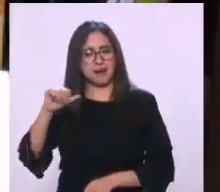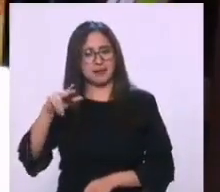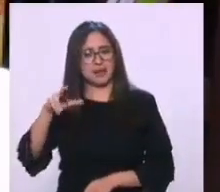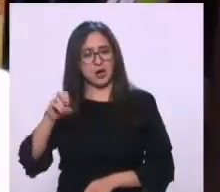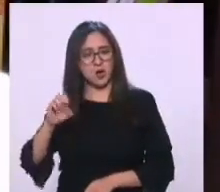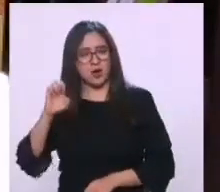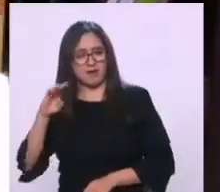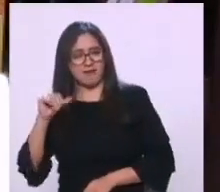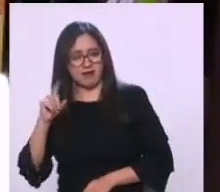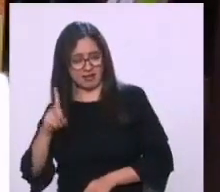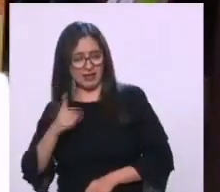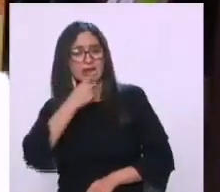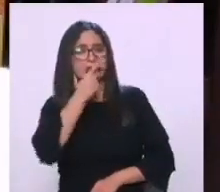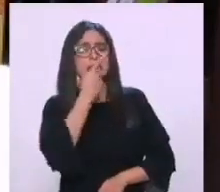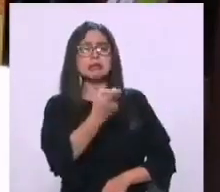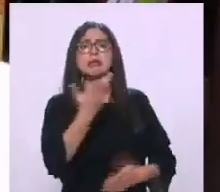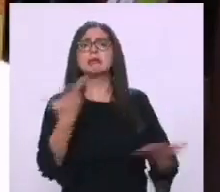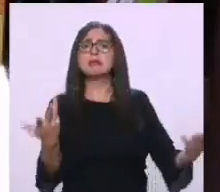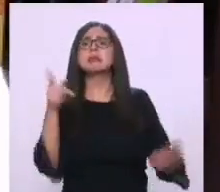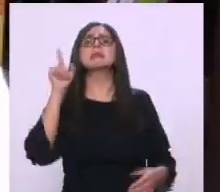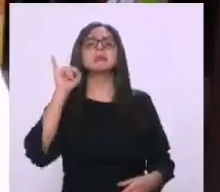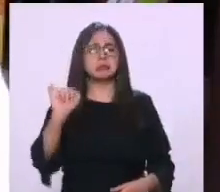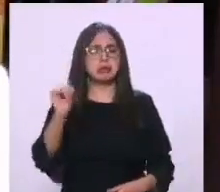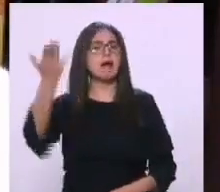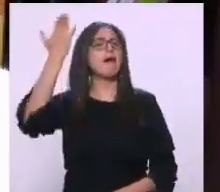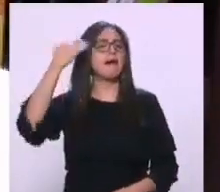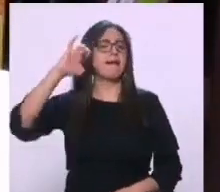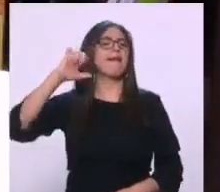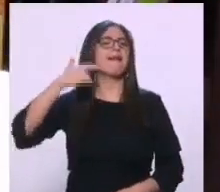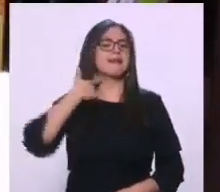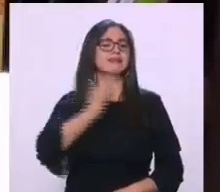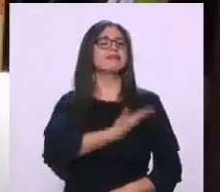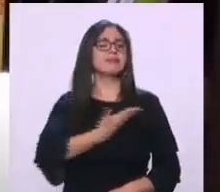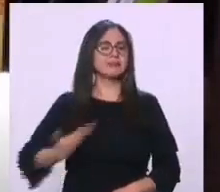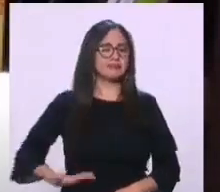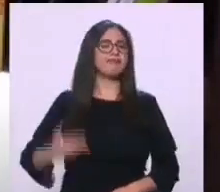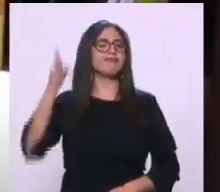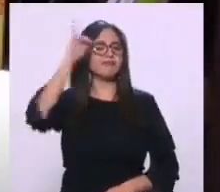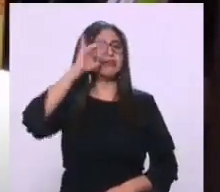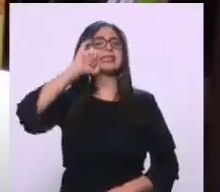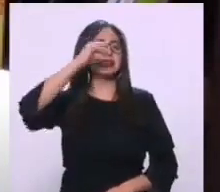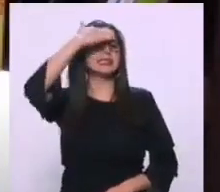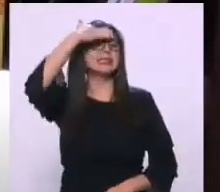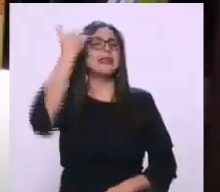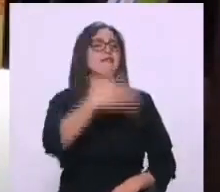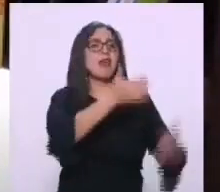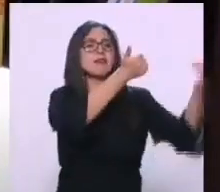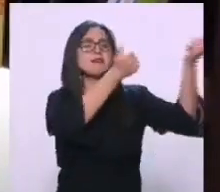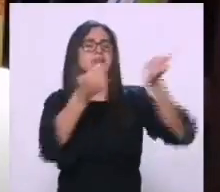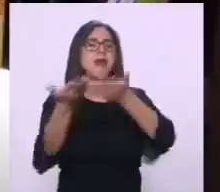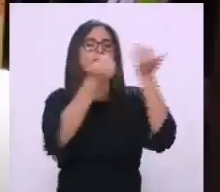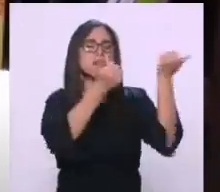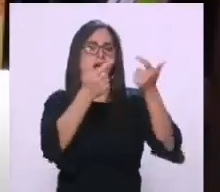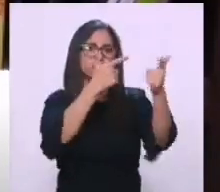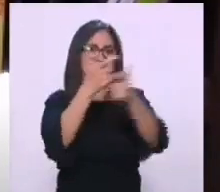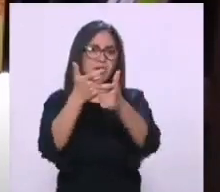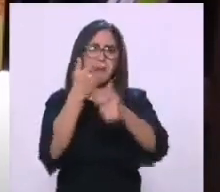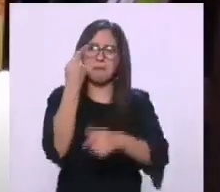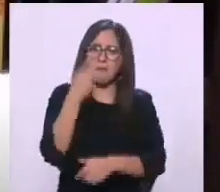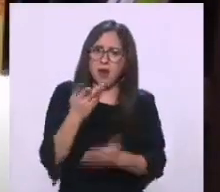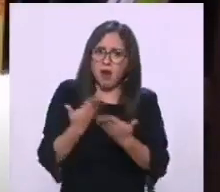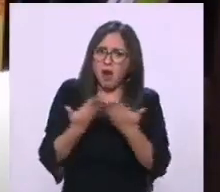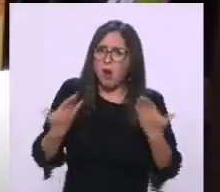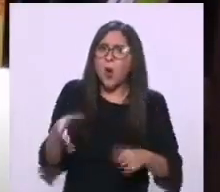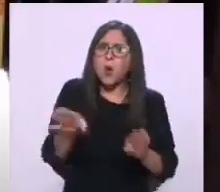Felipe Calderón sí estaba enterado. Y en tal caso, se constituiría esta acción, el haber permitido